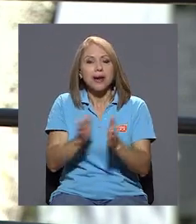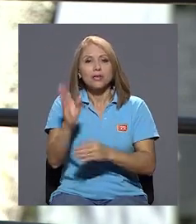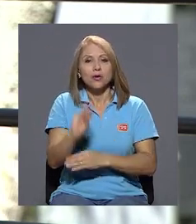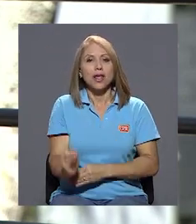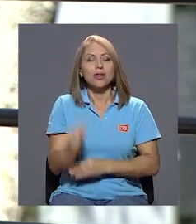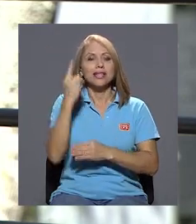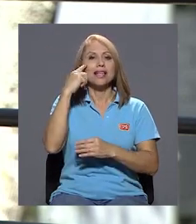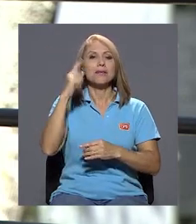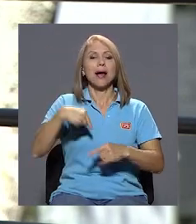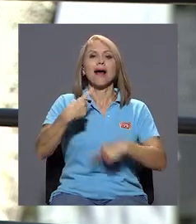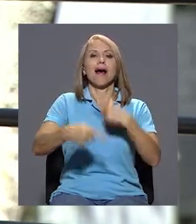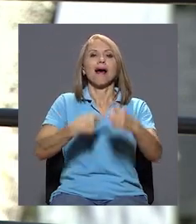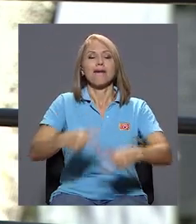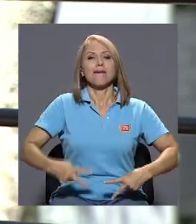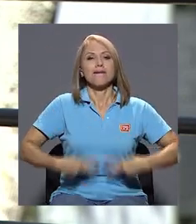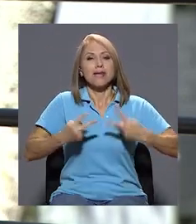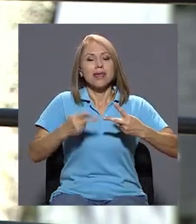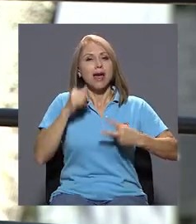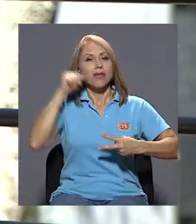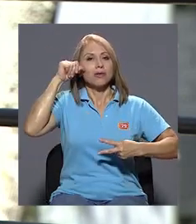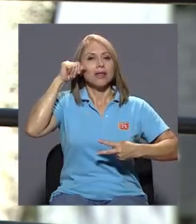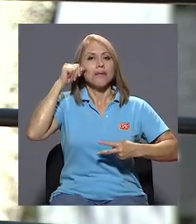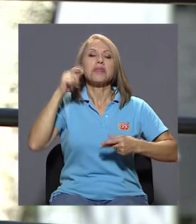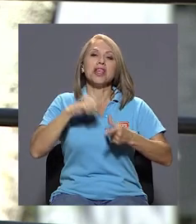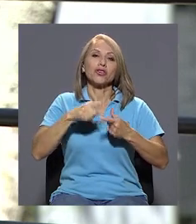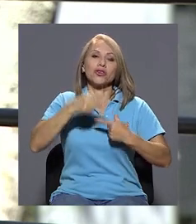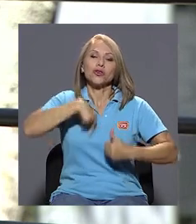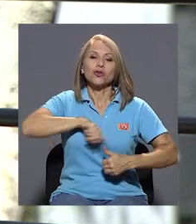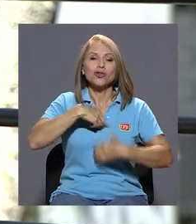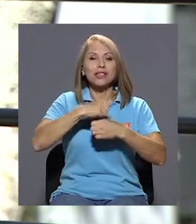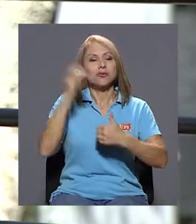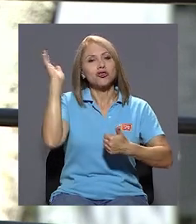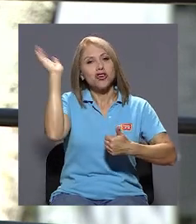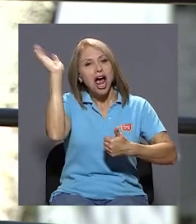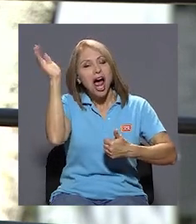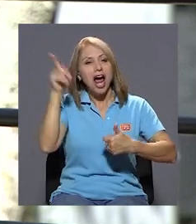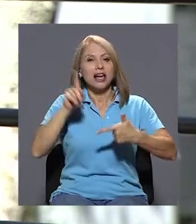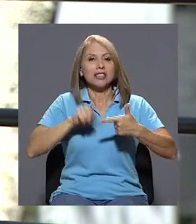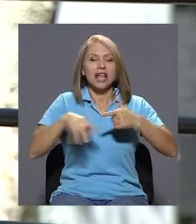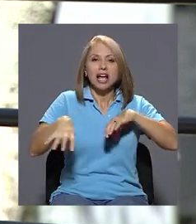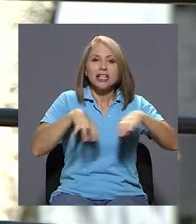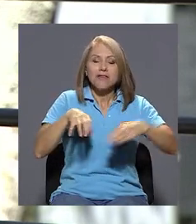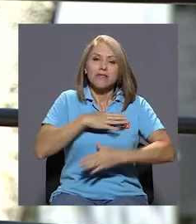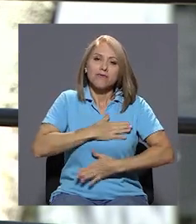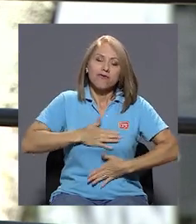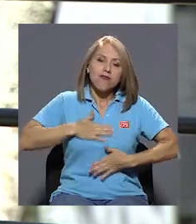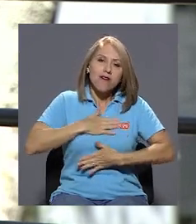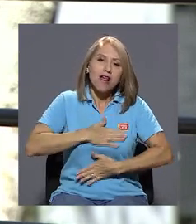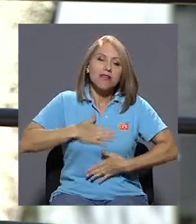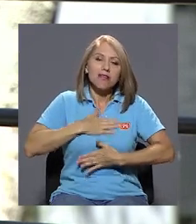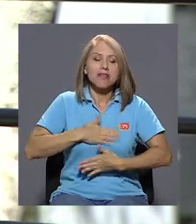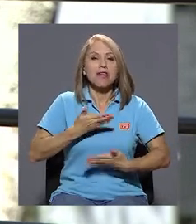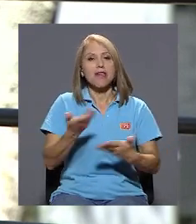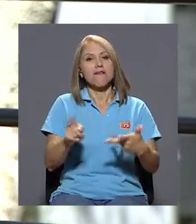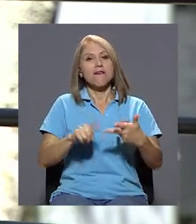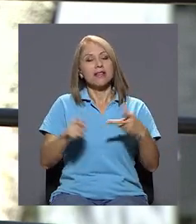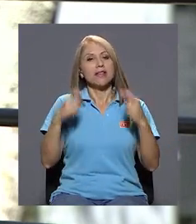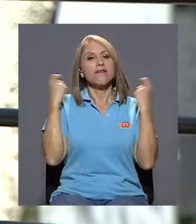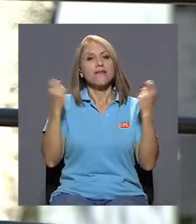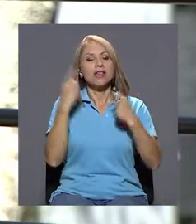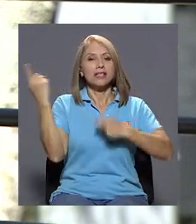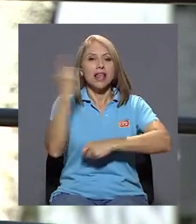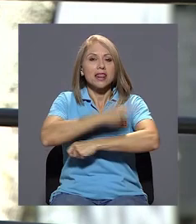adolescentes ya para la vida adulta. Entonces hacemos charlas, hacemos actividades recreativas para los pacientes, fiesta del día del